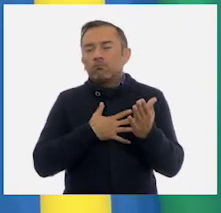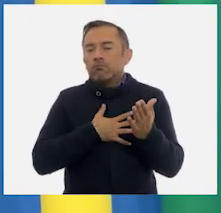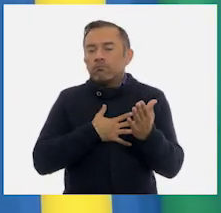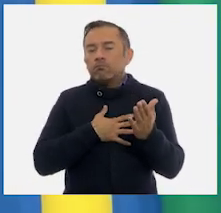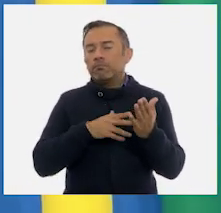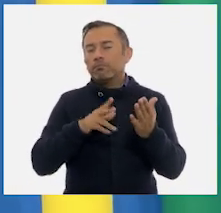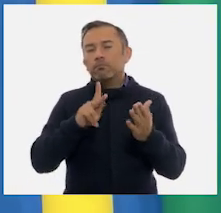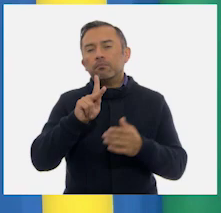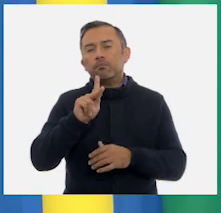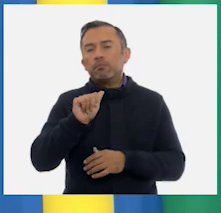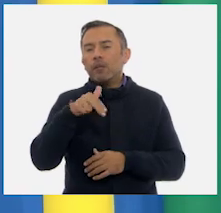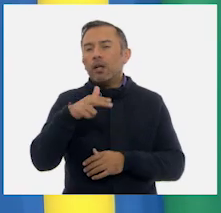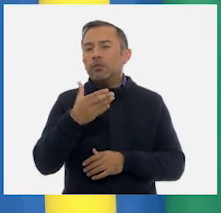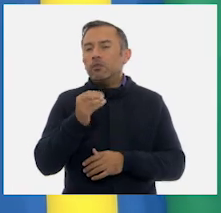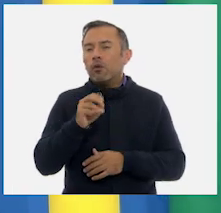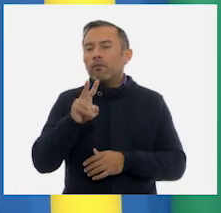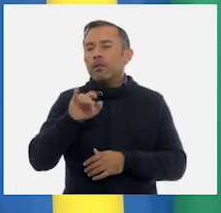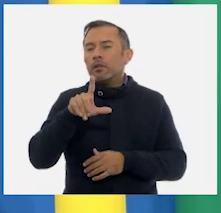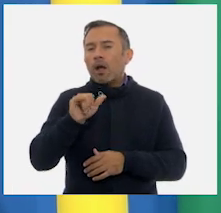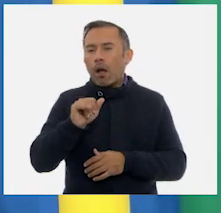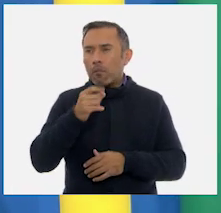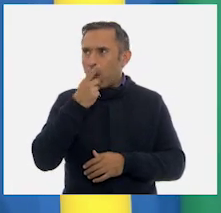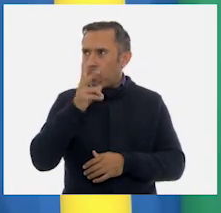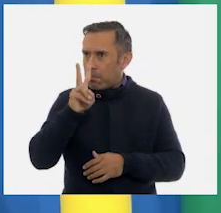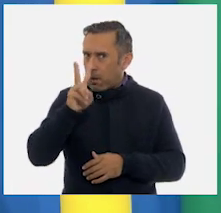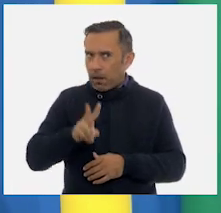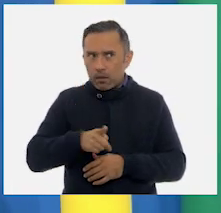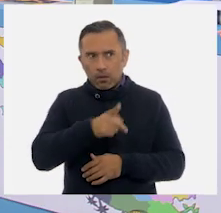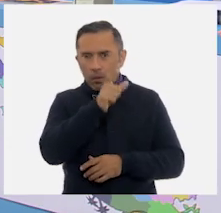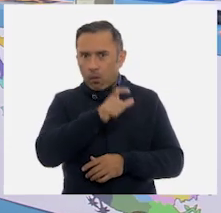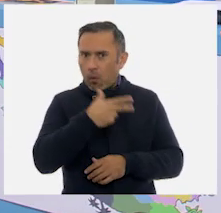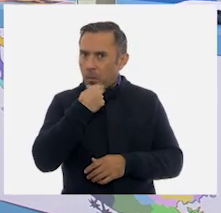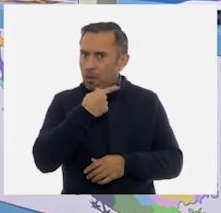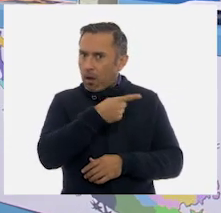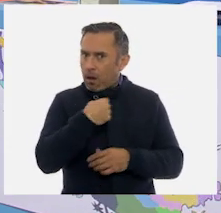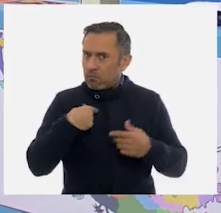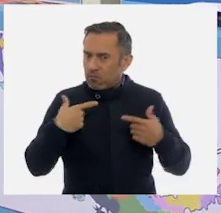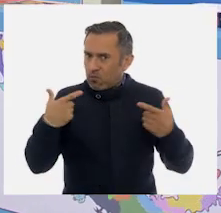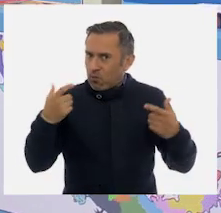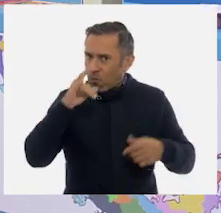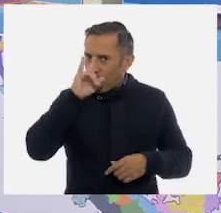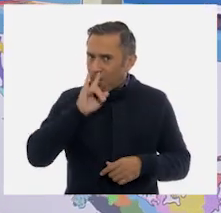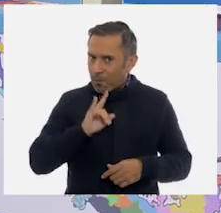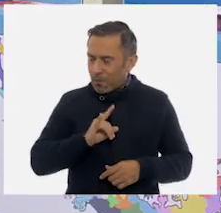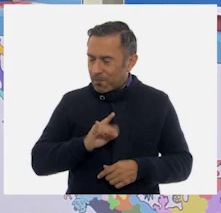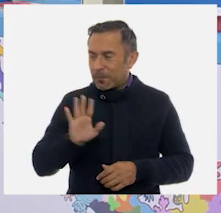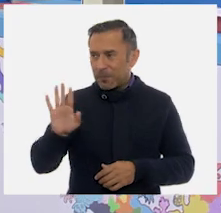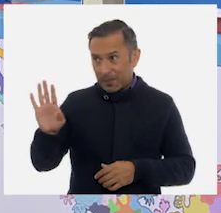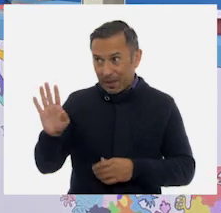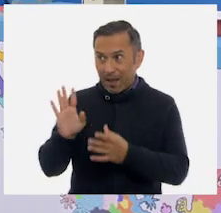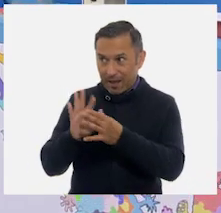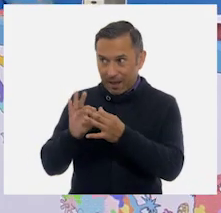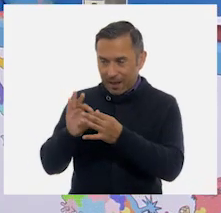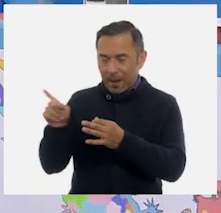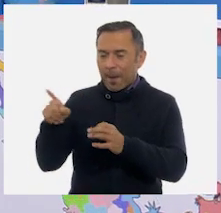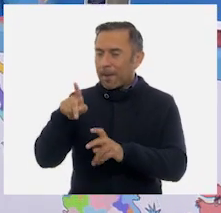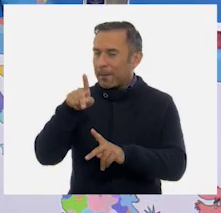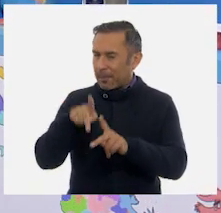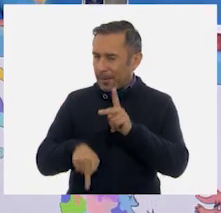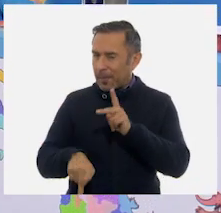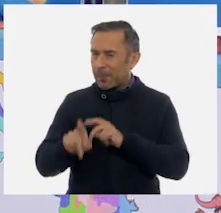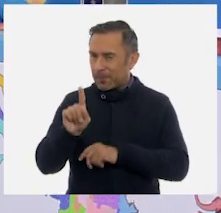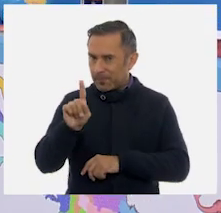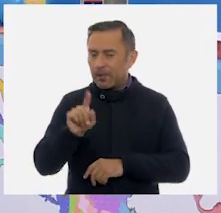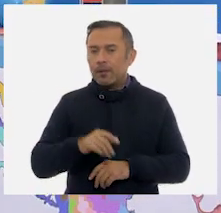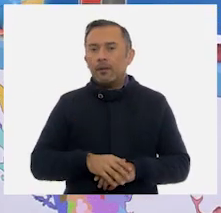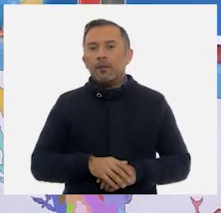quien, pero el Centauro del Norte sí estaba bien guapo. Pues ya que lo comentas, hagamos un paréntesis para comentar que dos